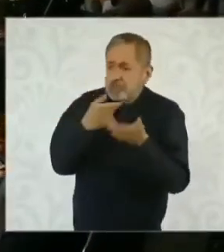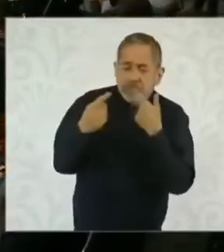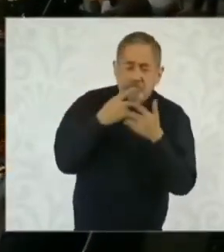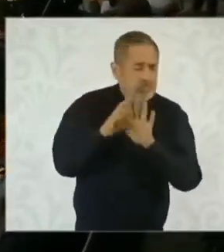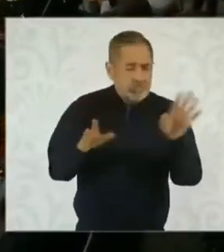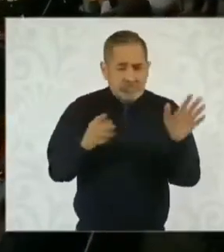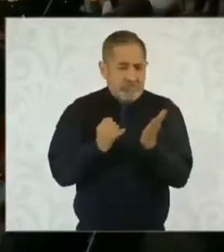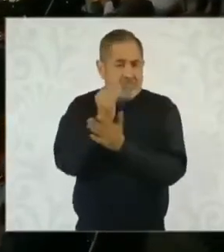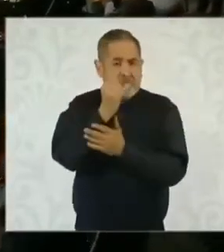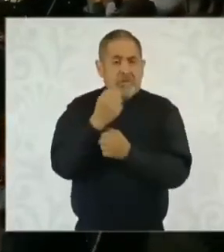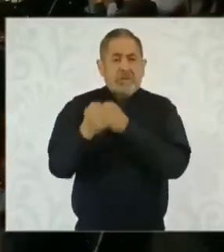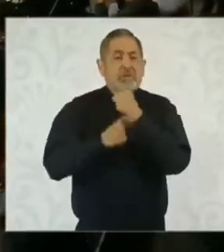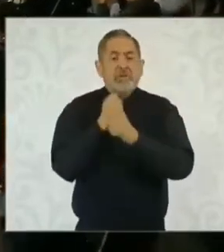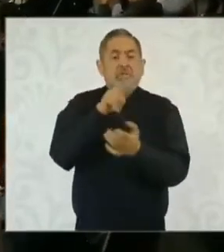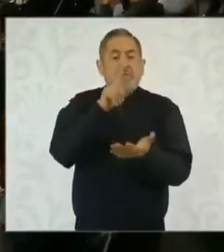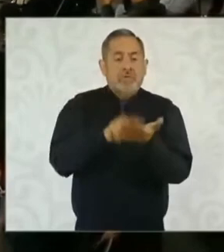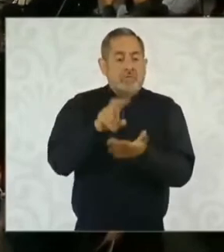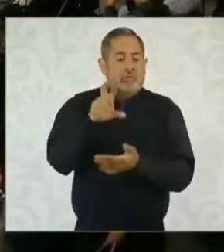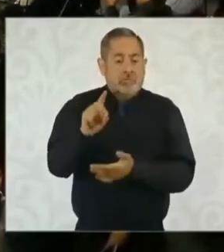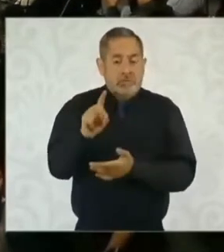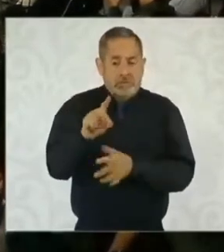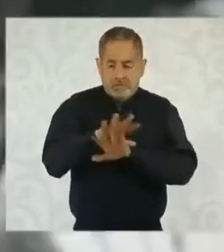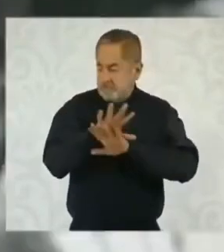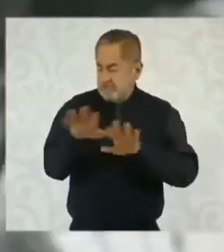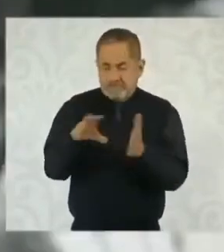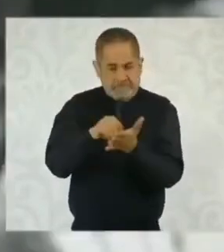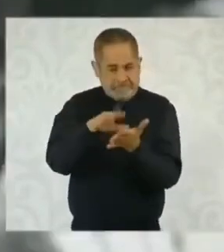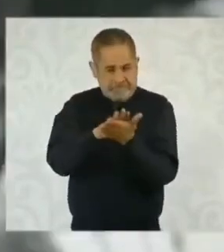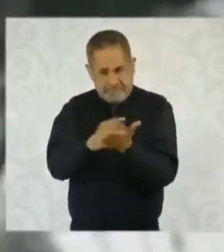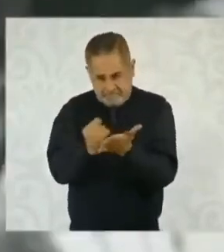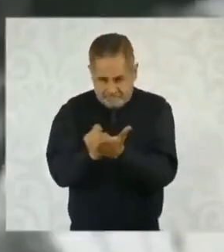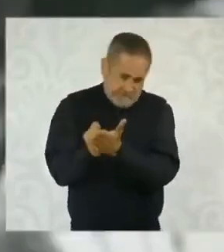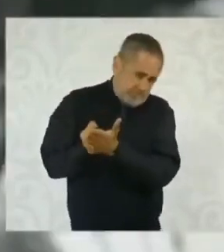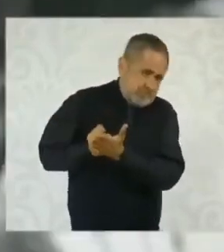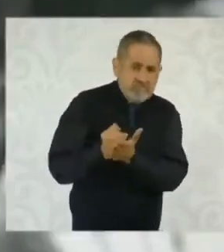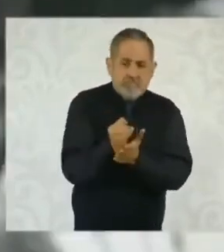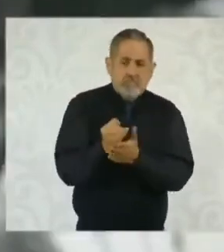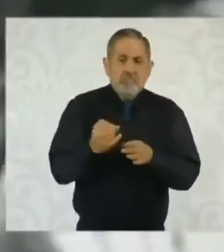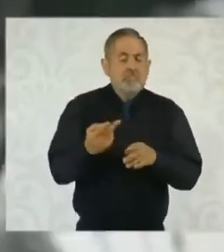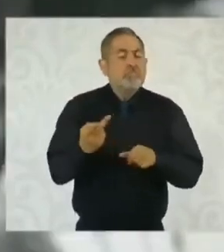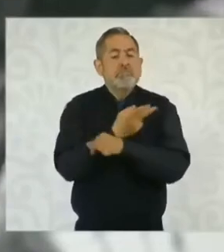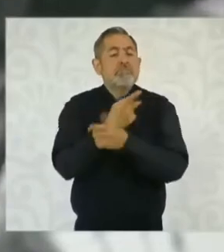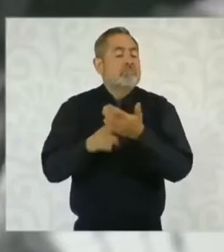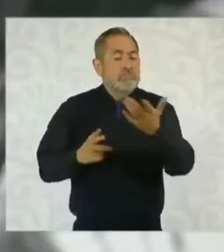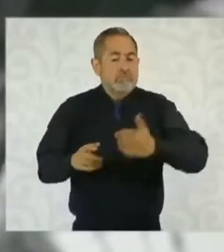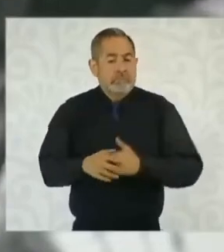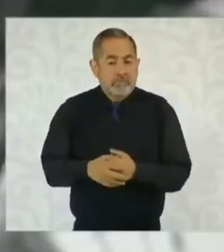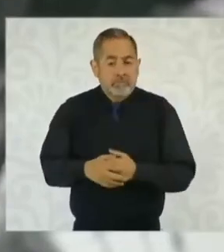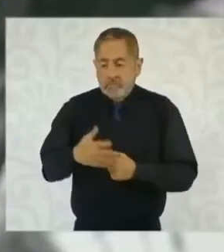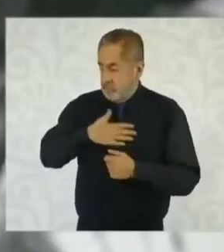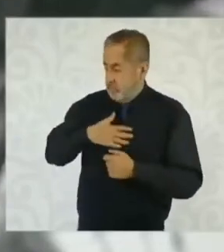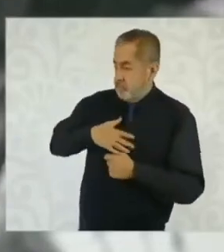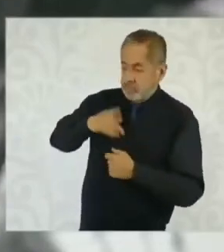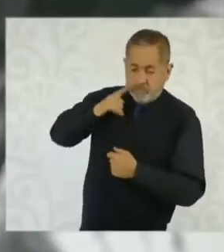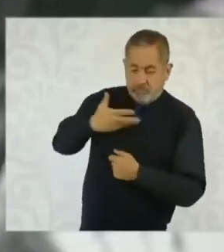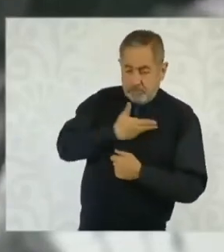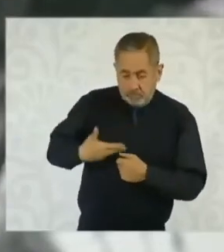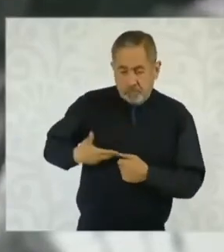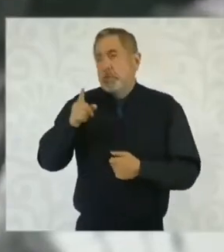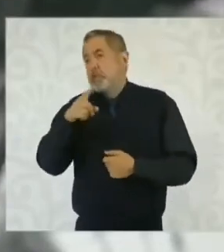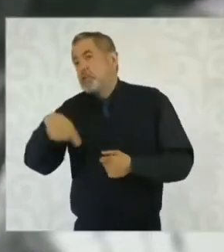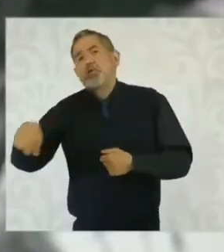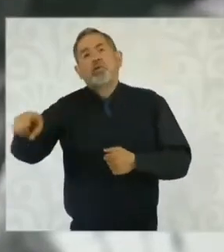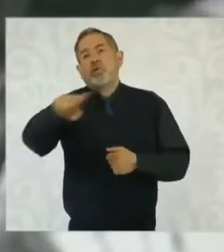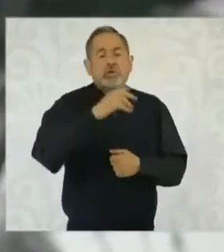del 2030 quede establecido. Ahora, ¿qué espera la presidenta o qué esperamos todas y todos los